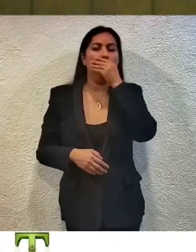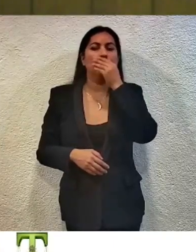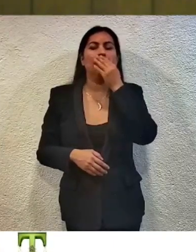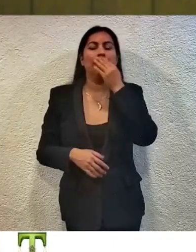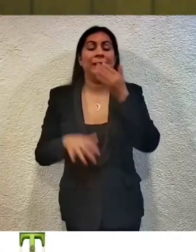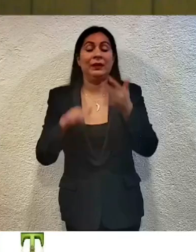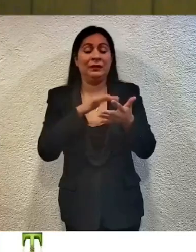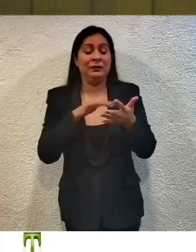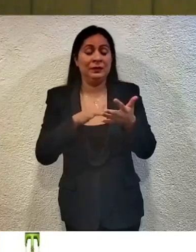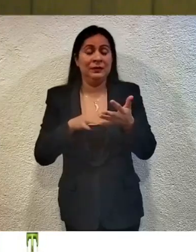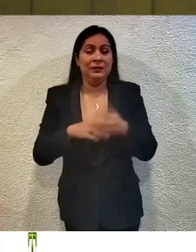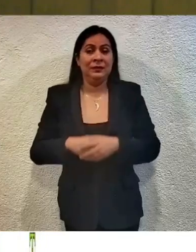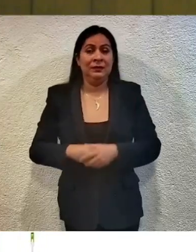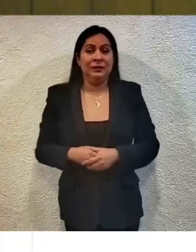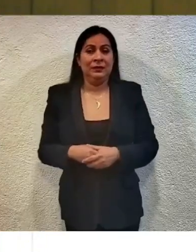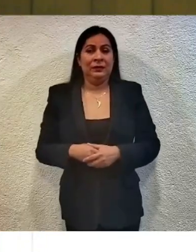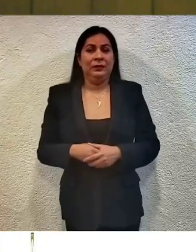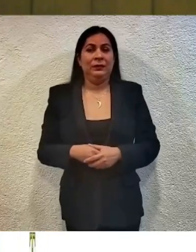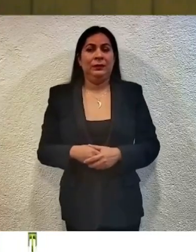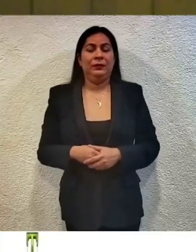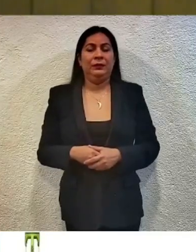leerlo.